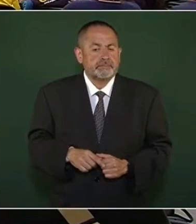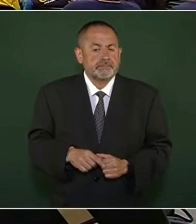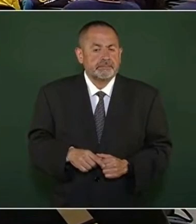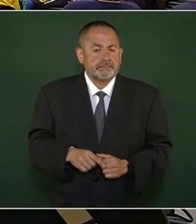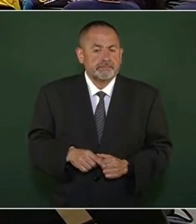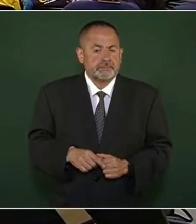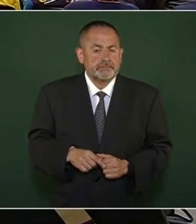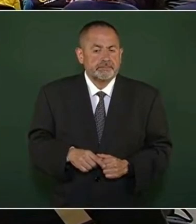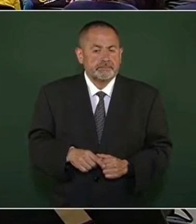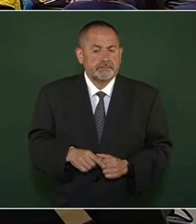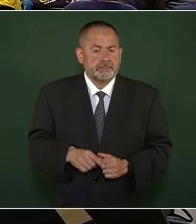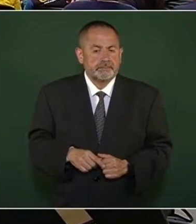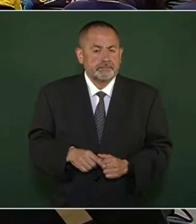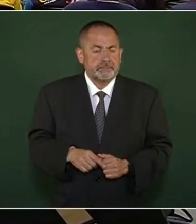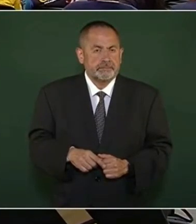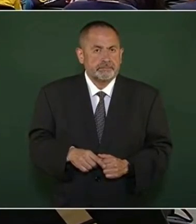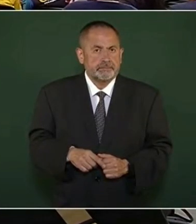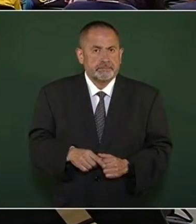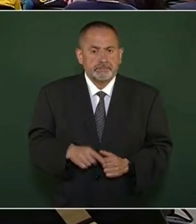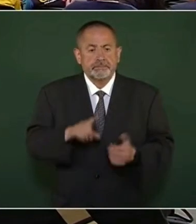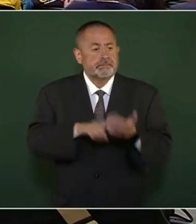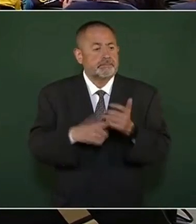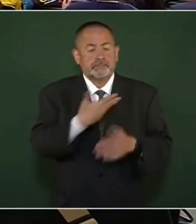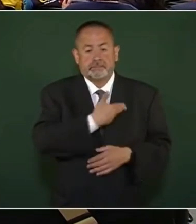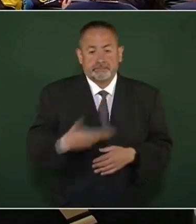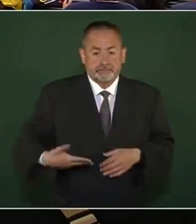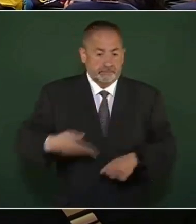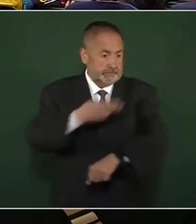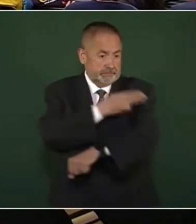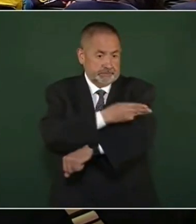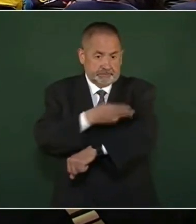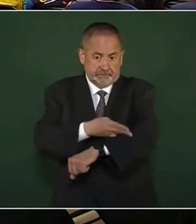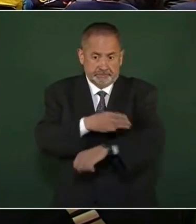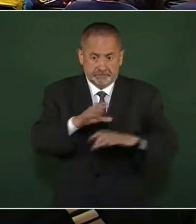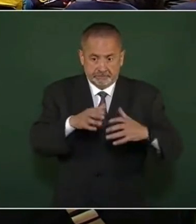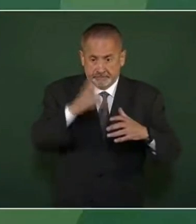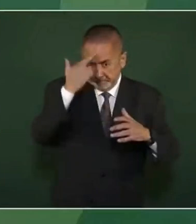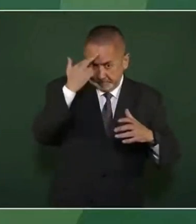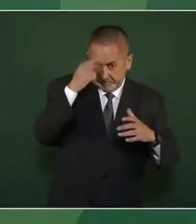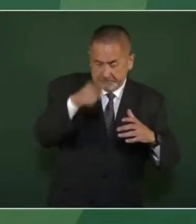el presidente Madero